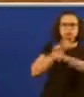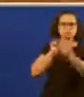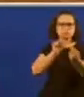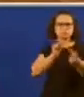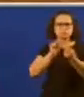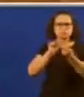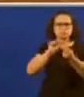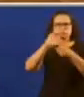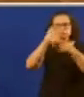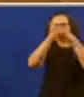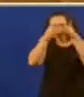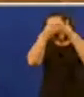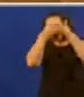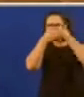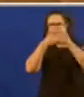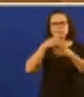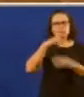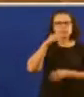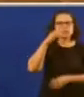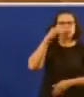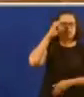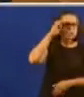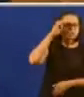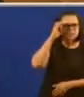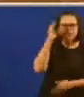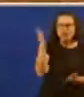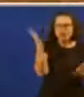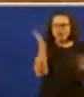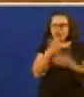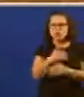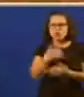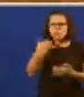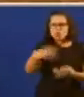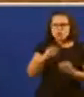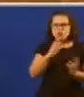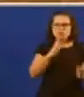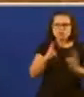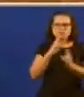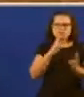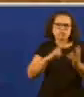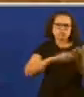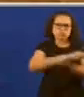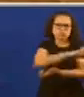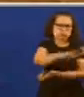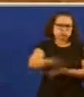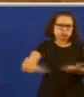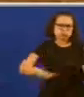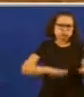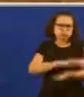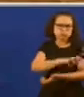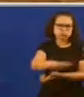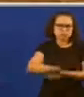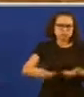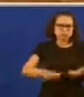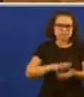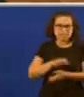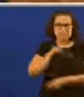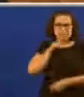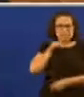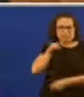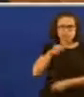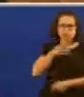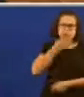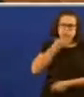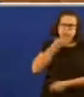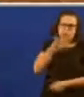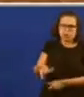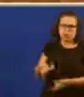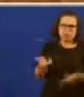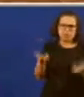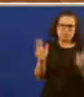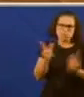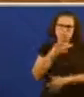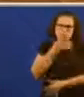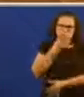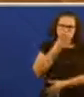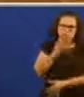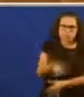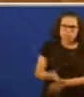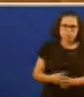escoite que a súa única resposta sexa violencia de Estado. Isto, señor Feijó, si que é unha vergoña democrática.